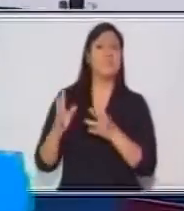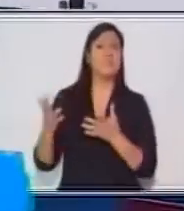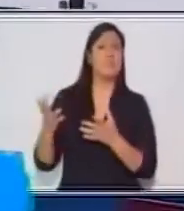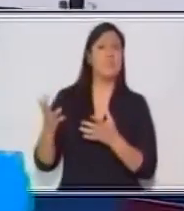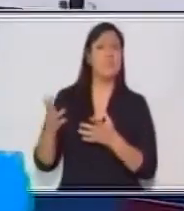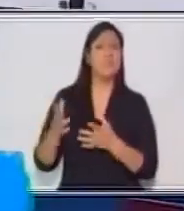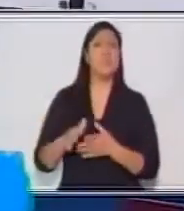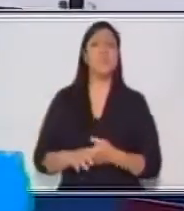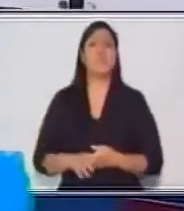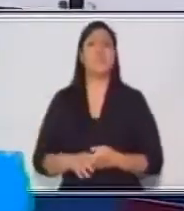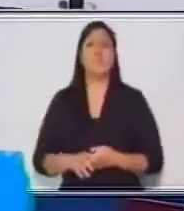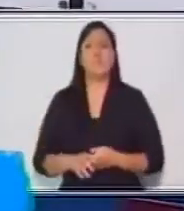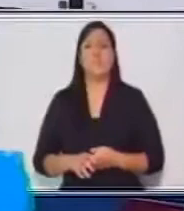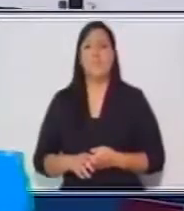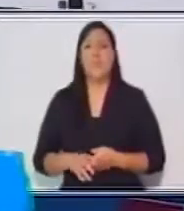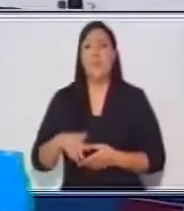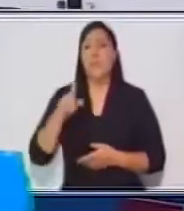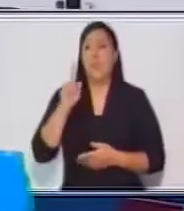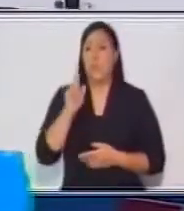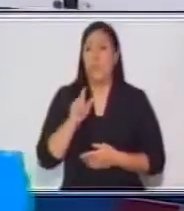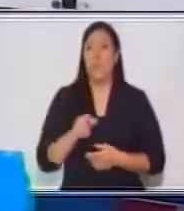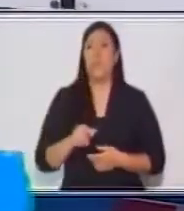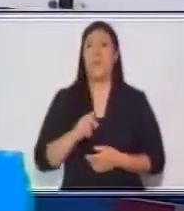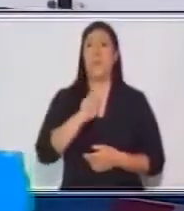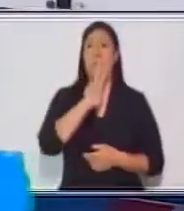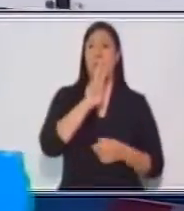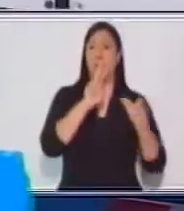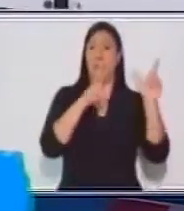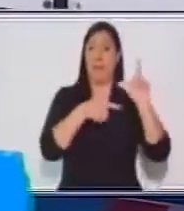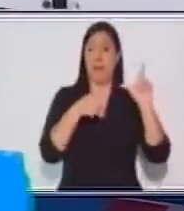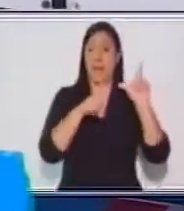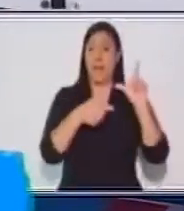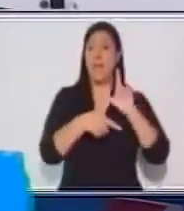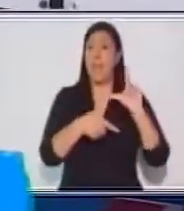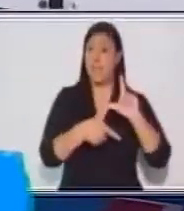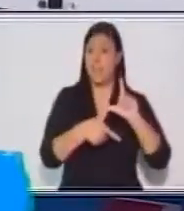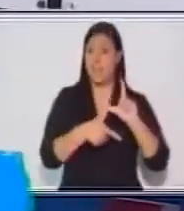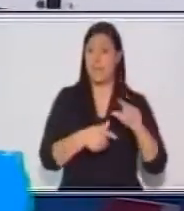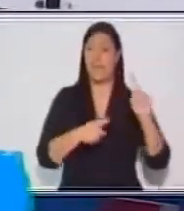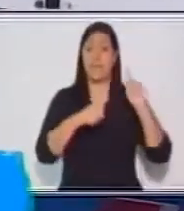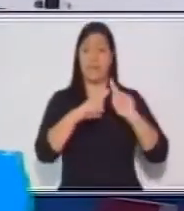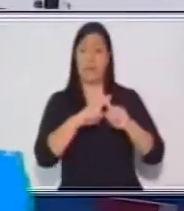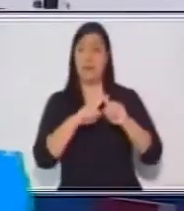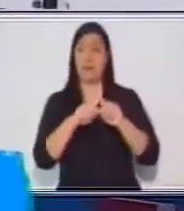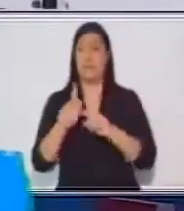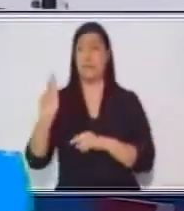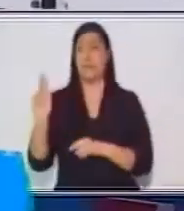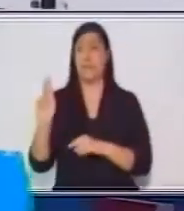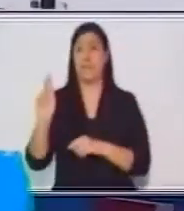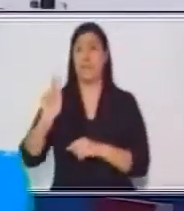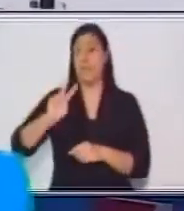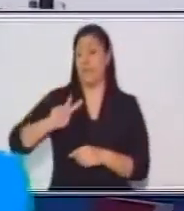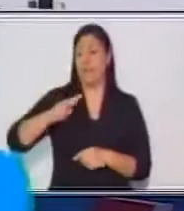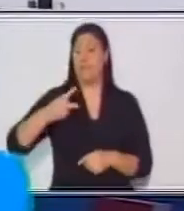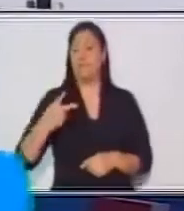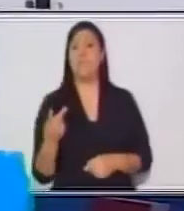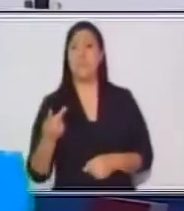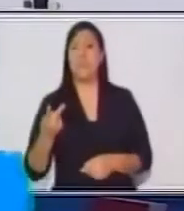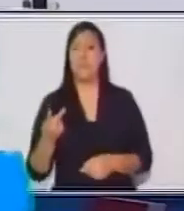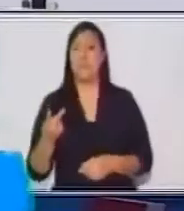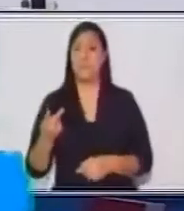una variable X y Y en una proporcionalidad inversa, es